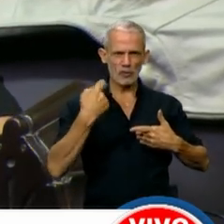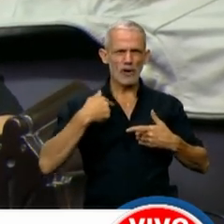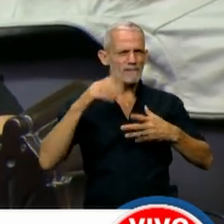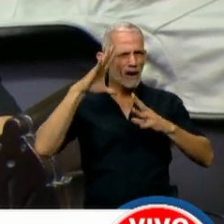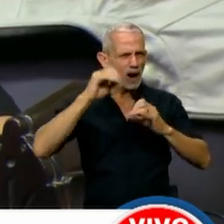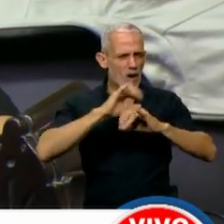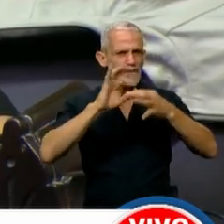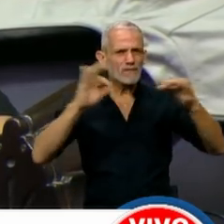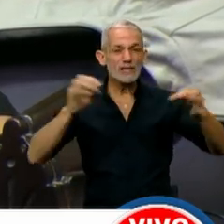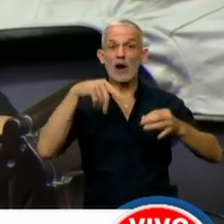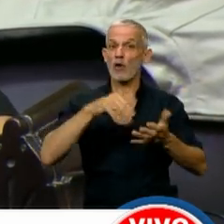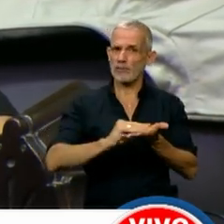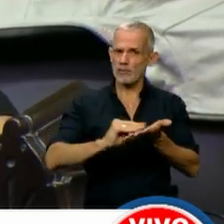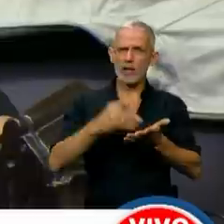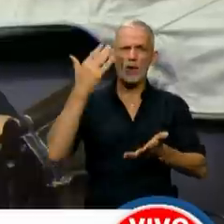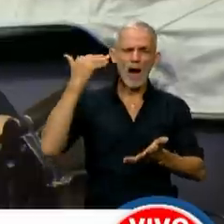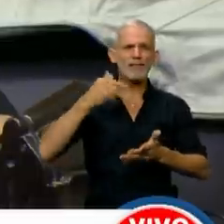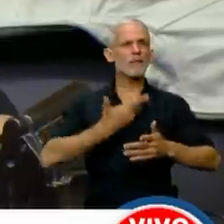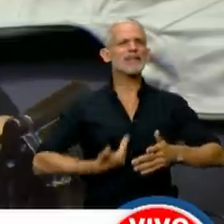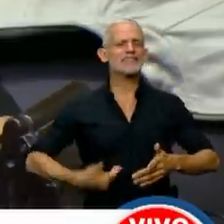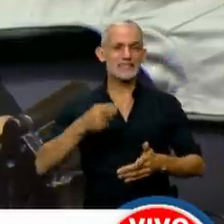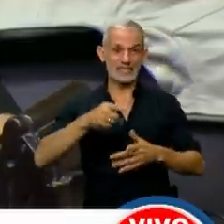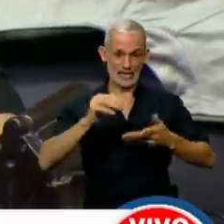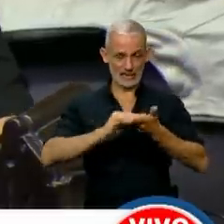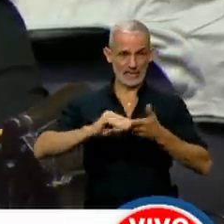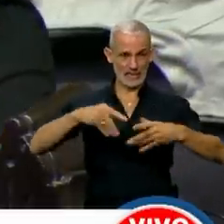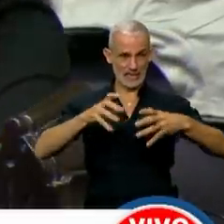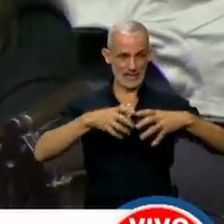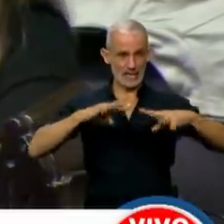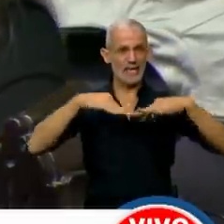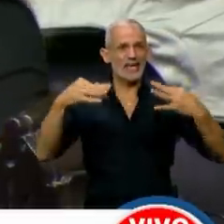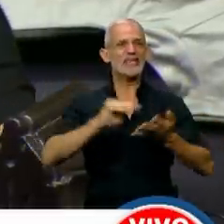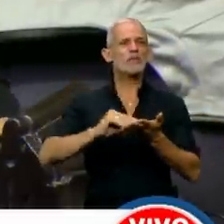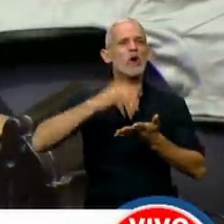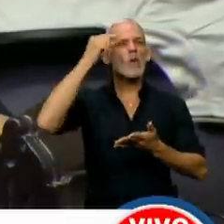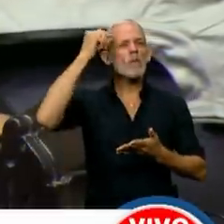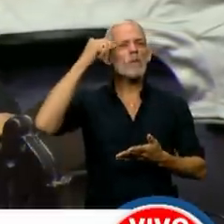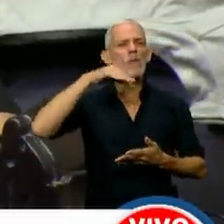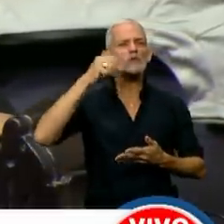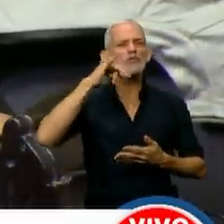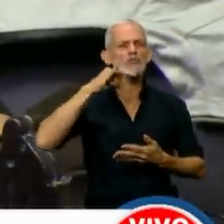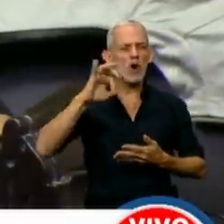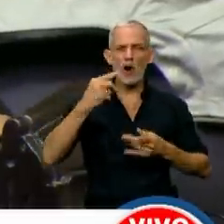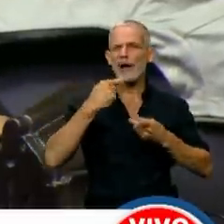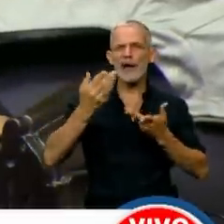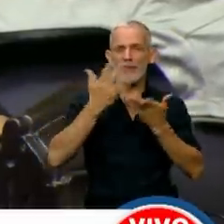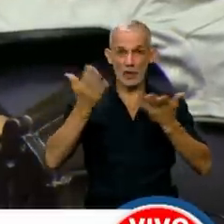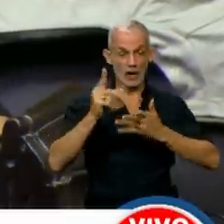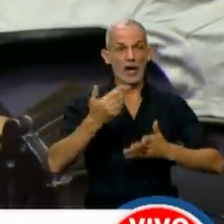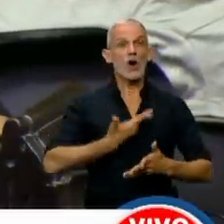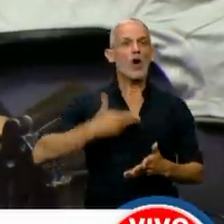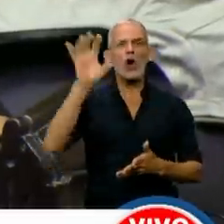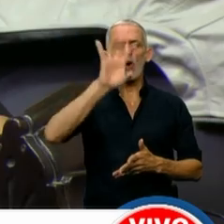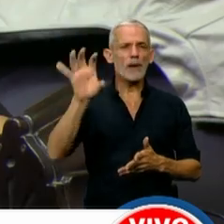del hoy diputado y por aquel entonces presidente de esta cámara el diputado monzó que dijo que los